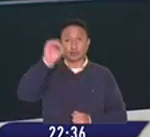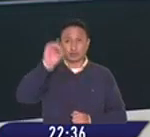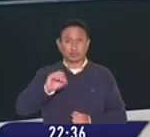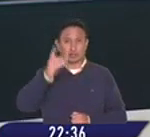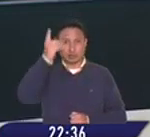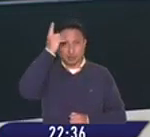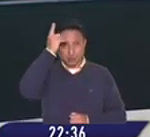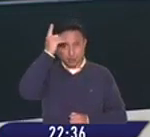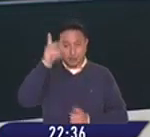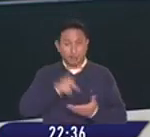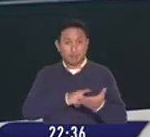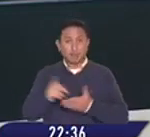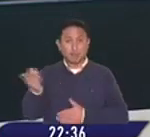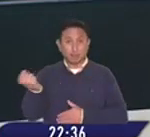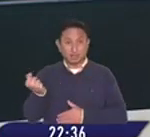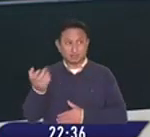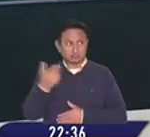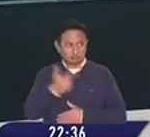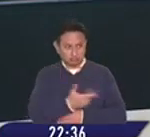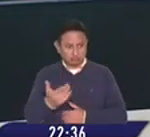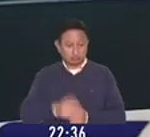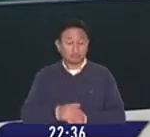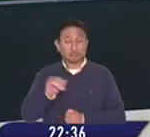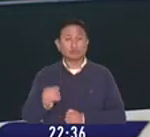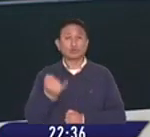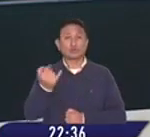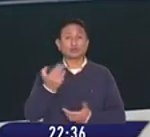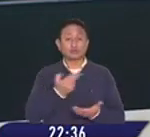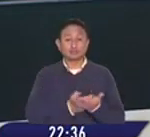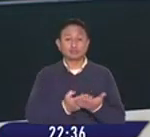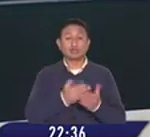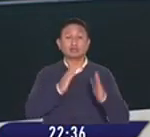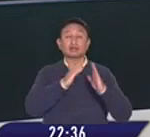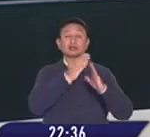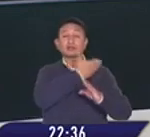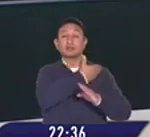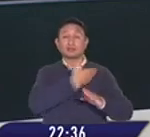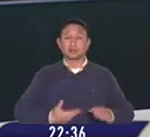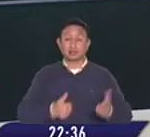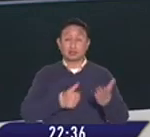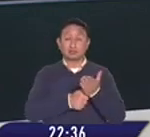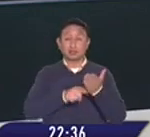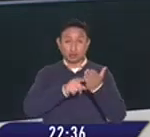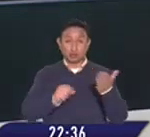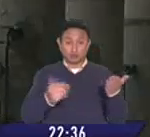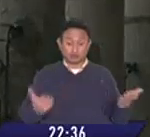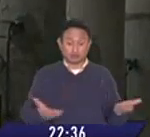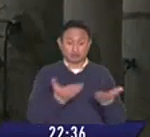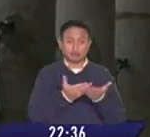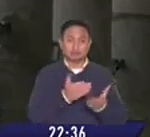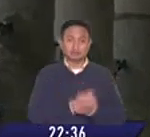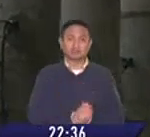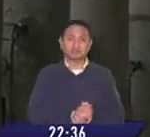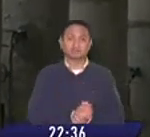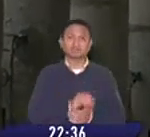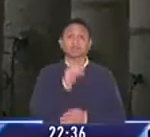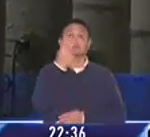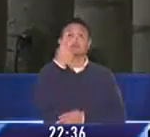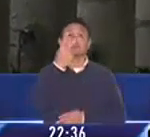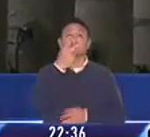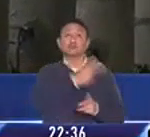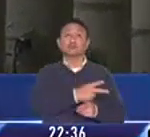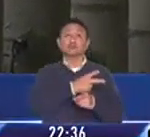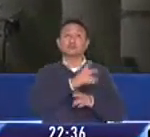de las pensiones jubilares. Este jueves se reunieron en Carondelet con el ministro de Economía. Es la segunda vez que el